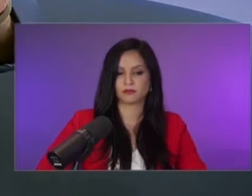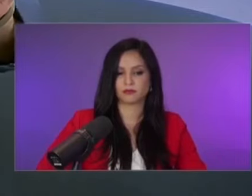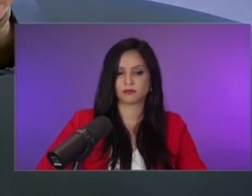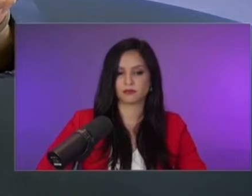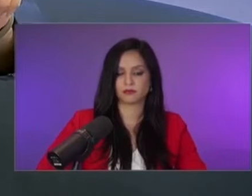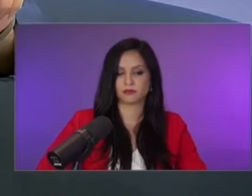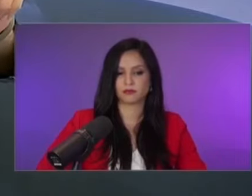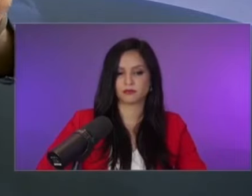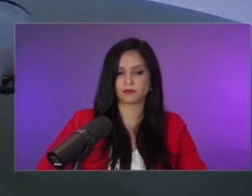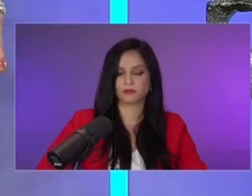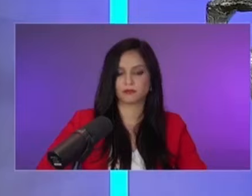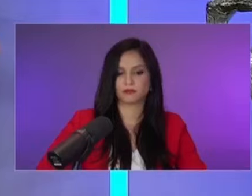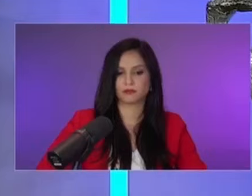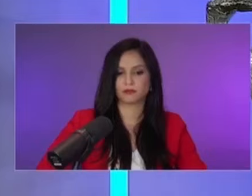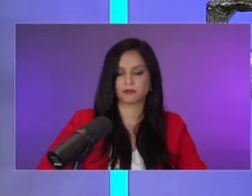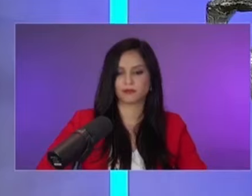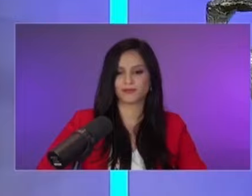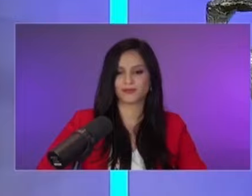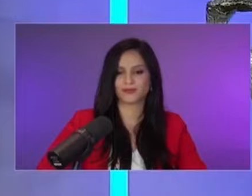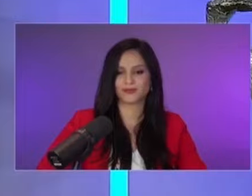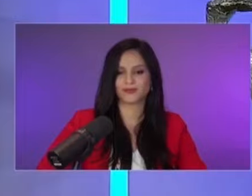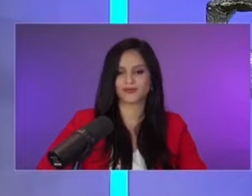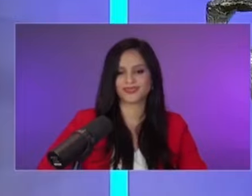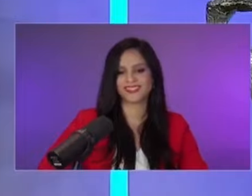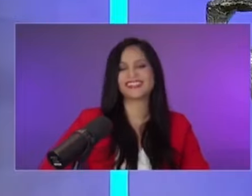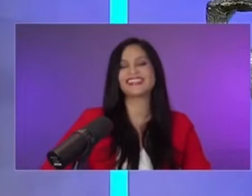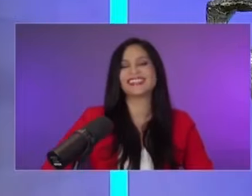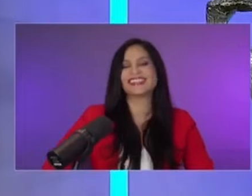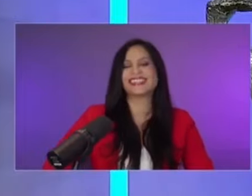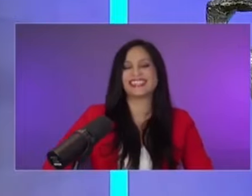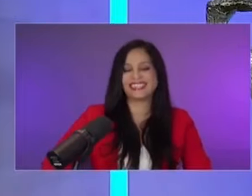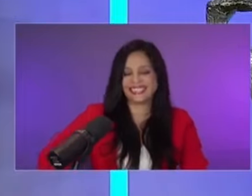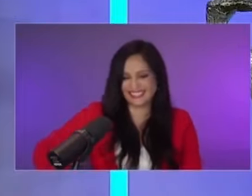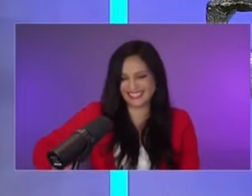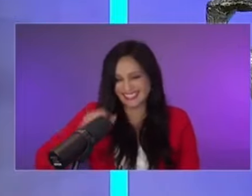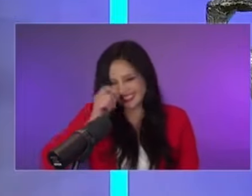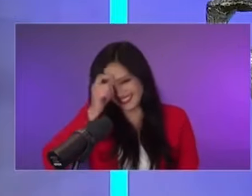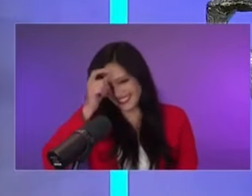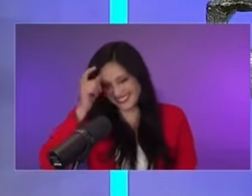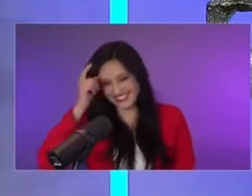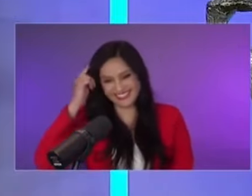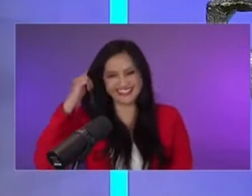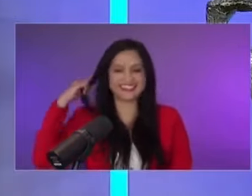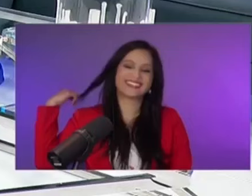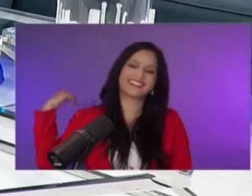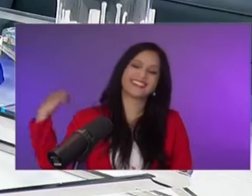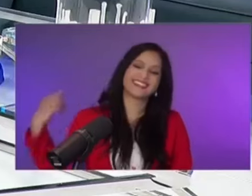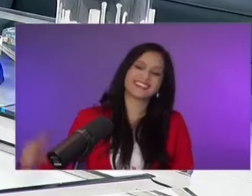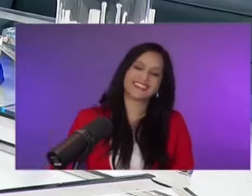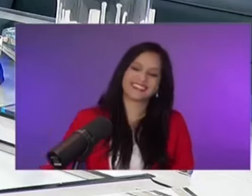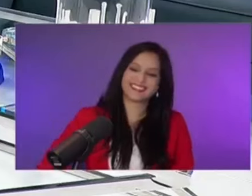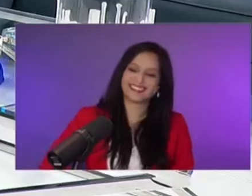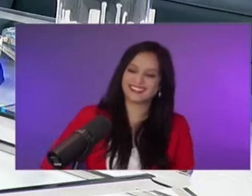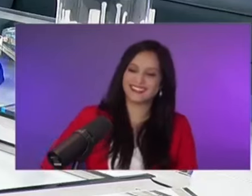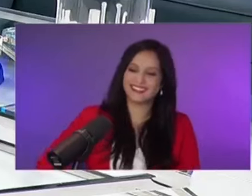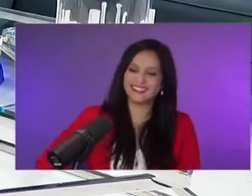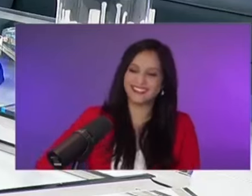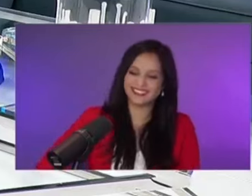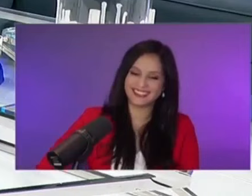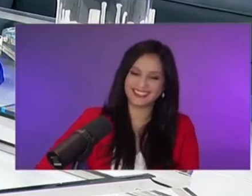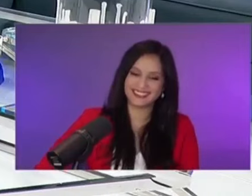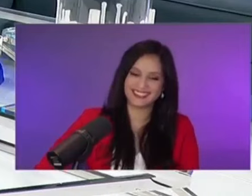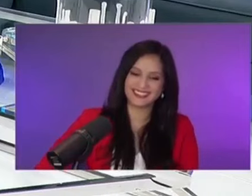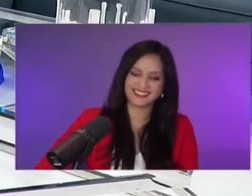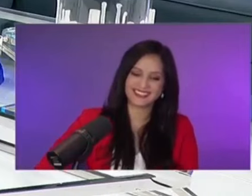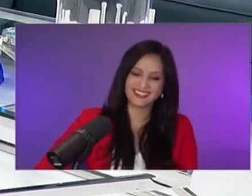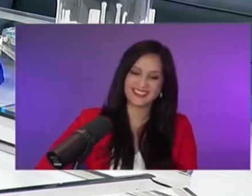periódica usted se acuerda de la tabla periódica Bueno nos nos acordamos de unos cuanticos de los primeritos Entonces eso